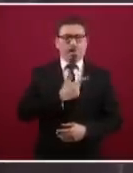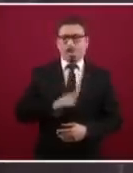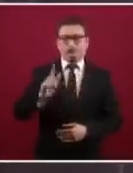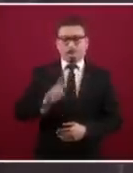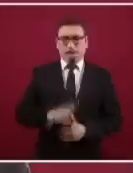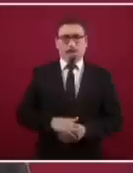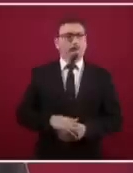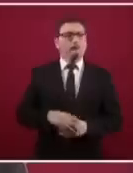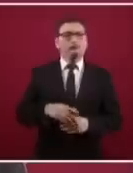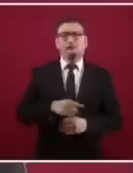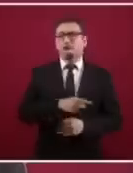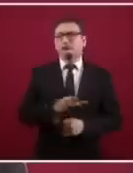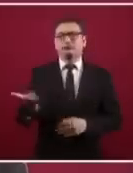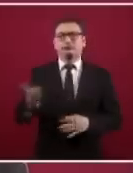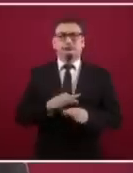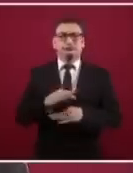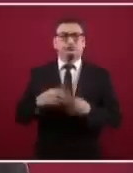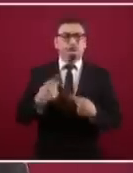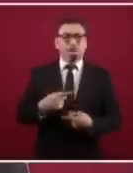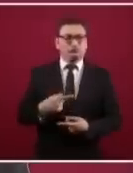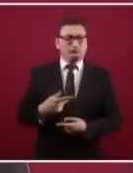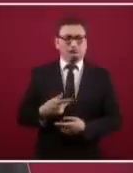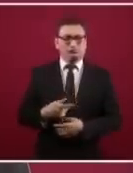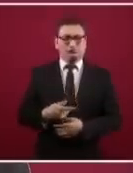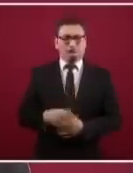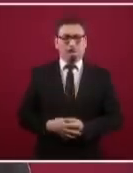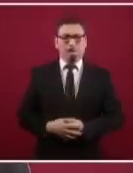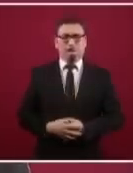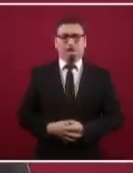el que se